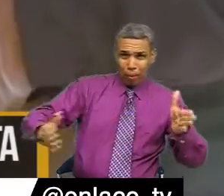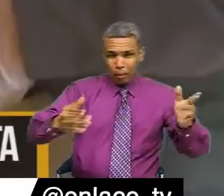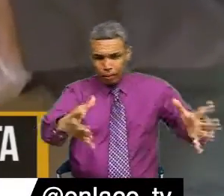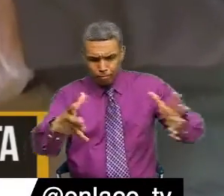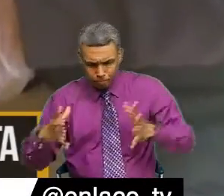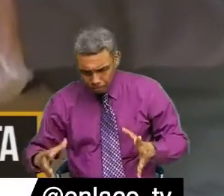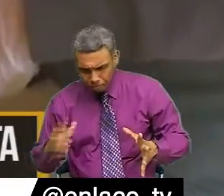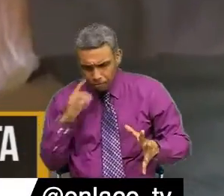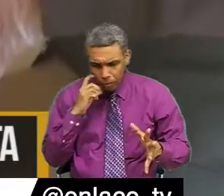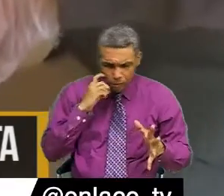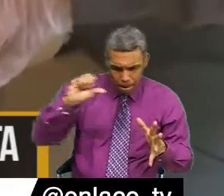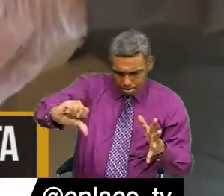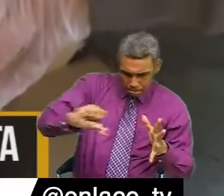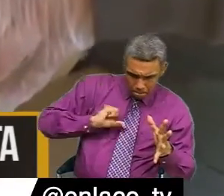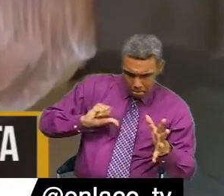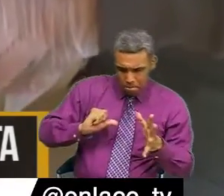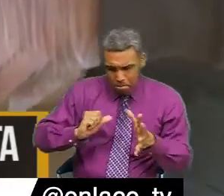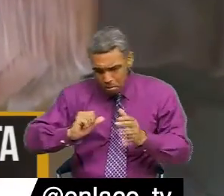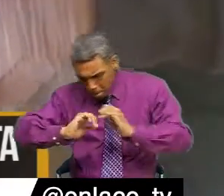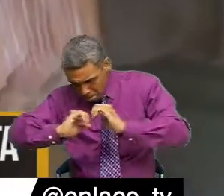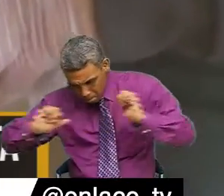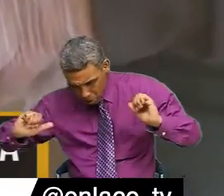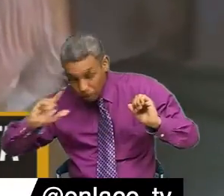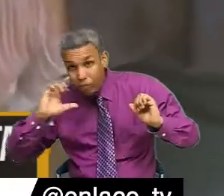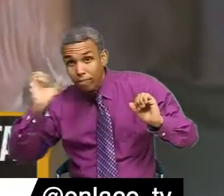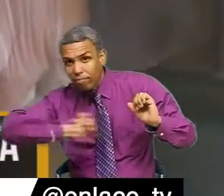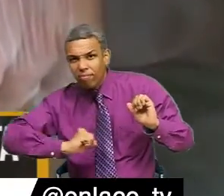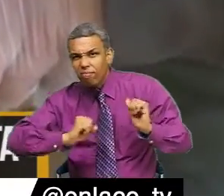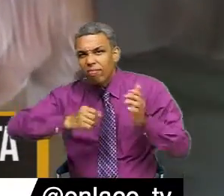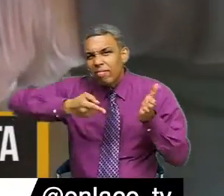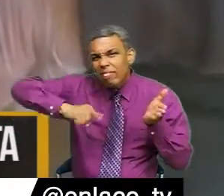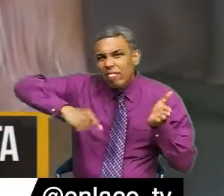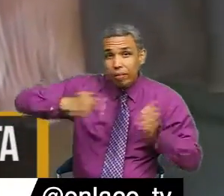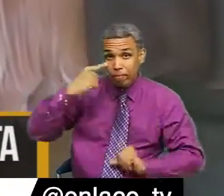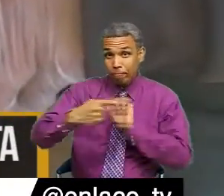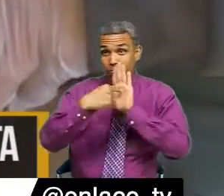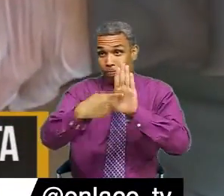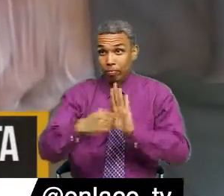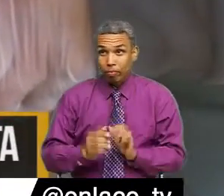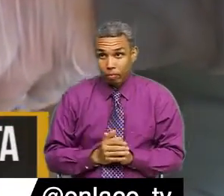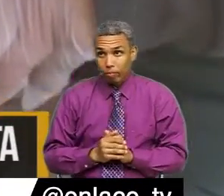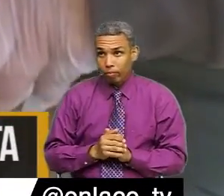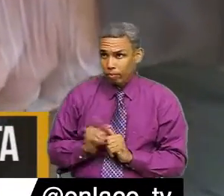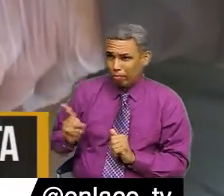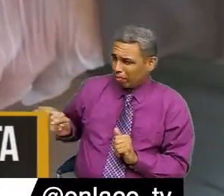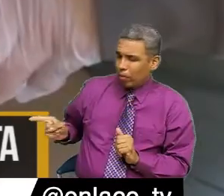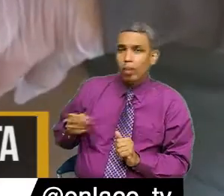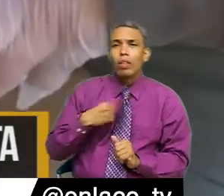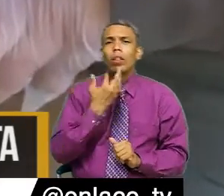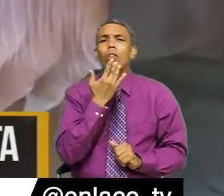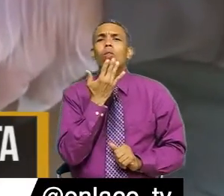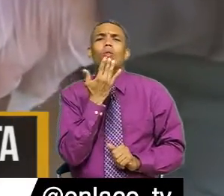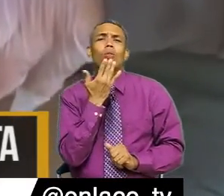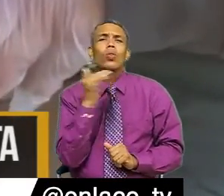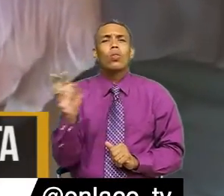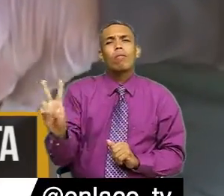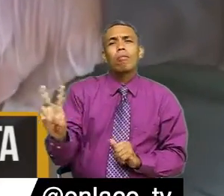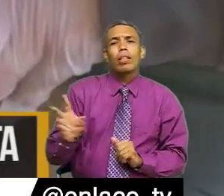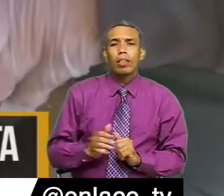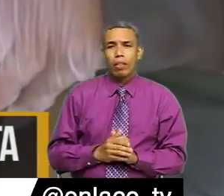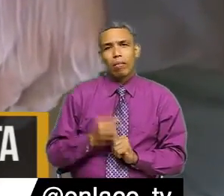del vehículo. En el interior del paquete podemos observar sustancia de tonalidad verde, tipo